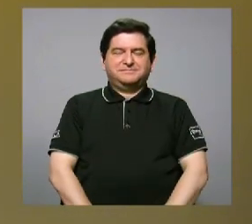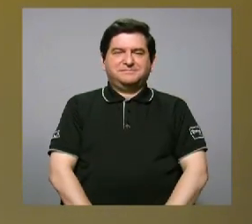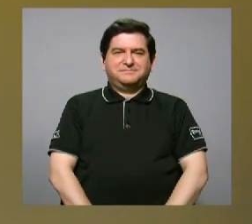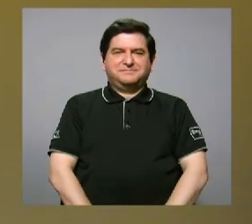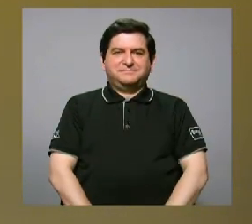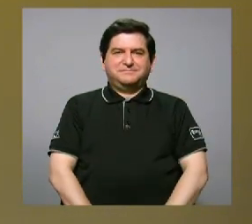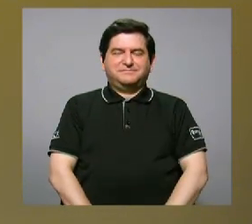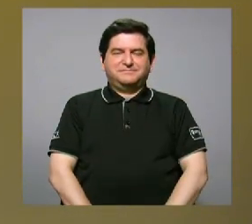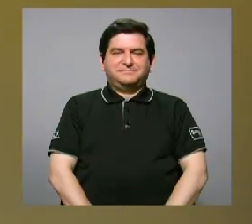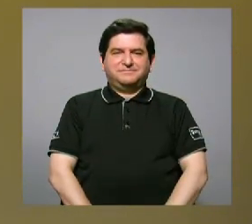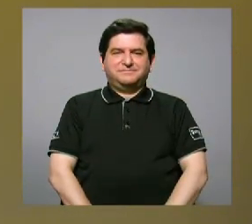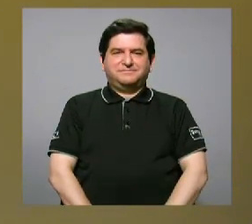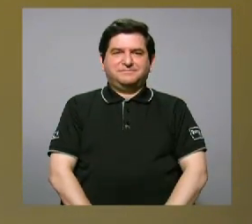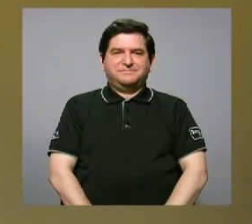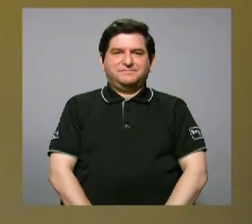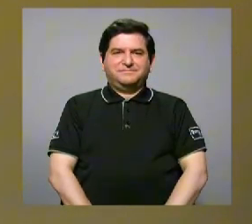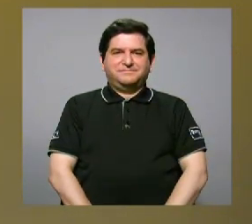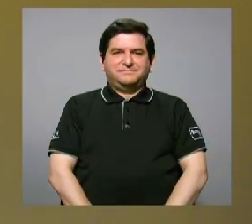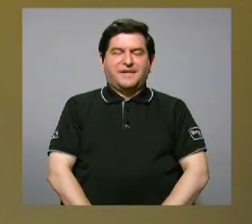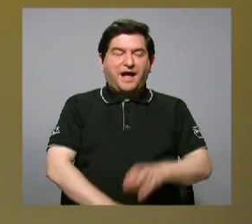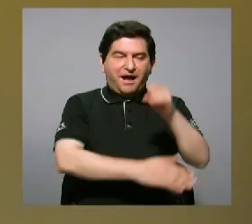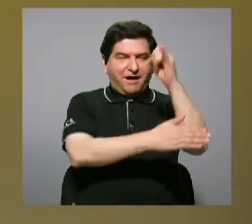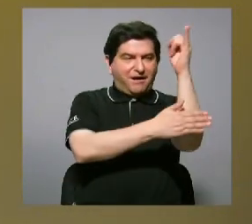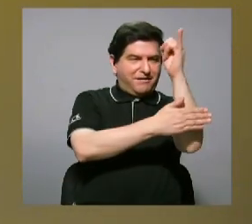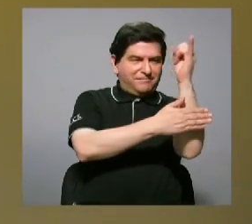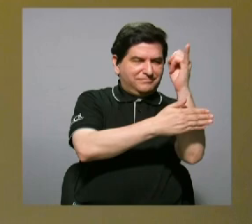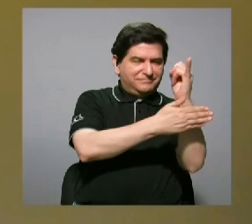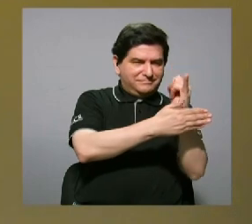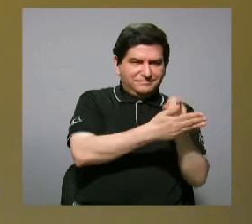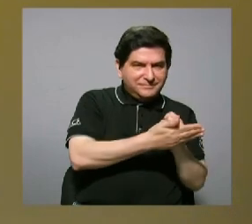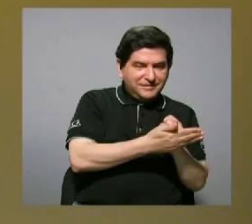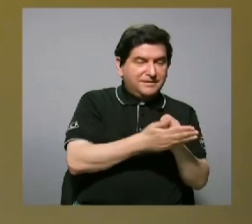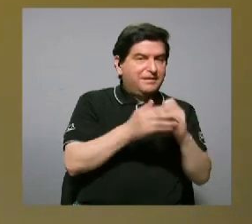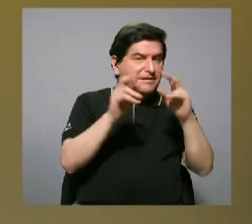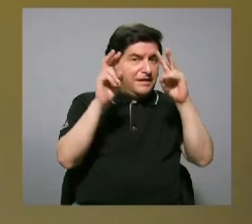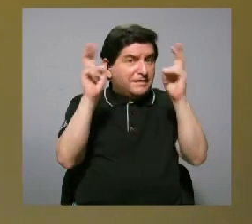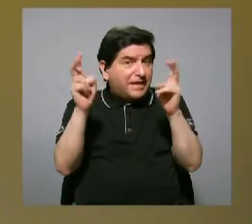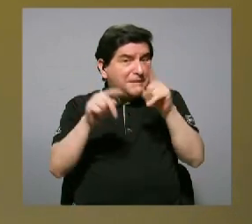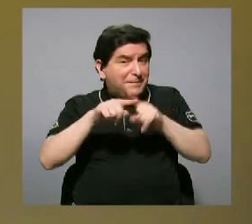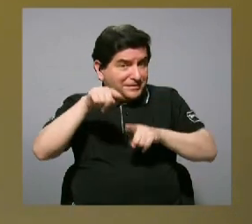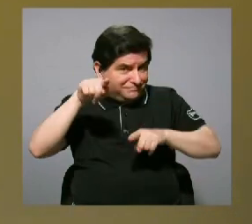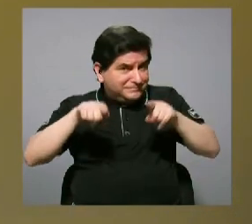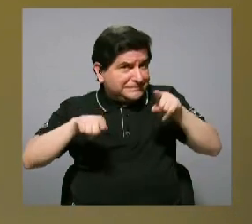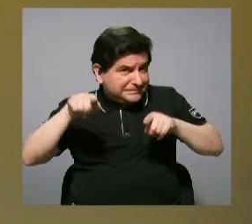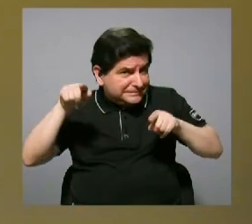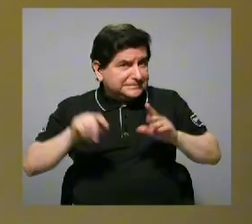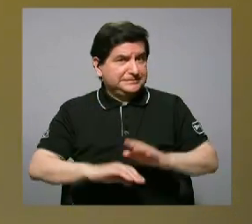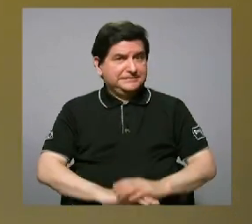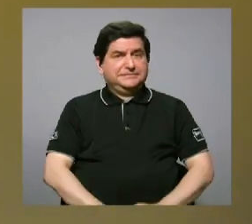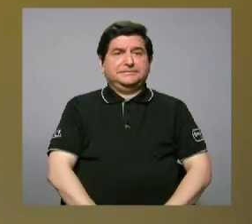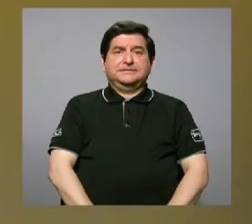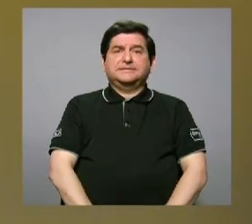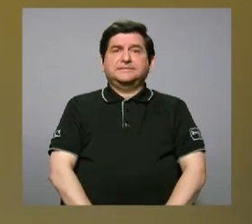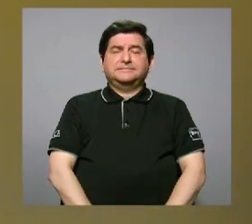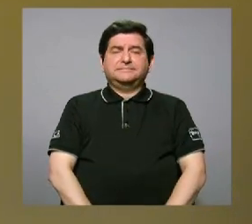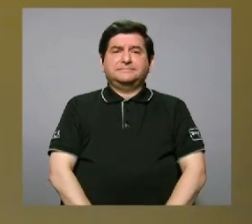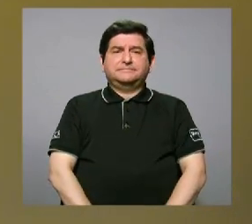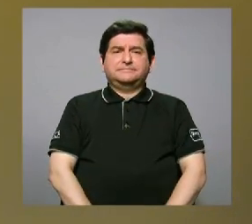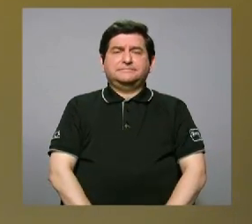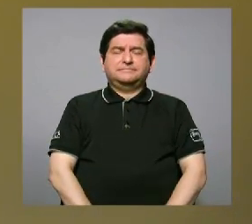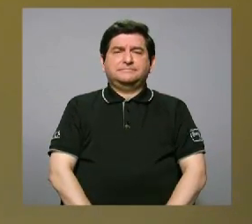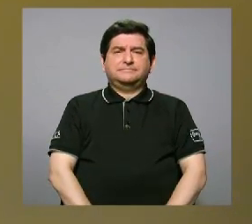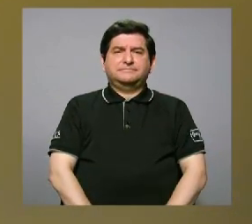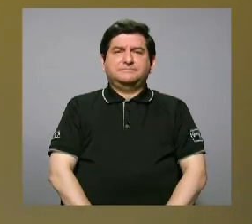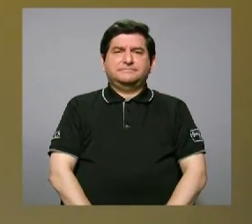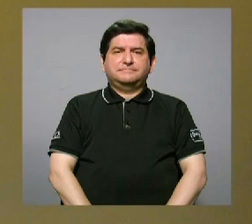y por cierto, por el diseño, ese es un tema de estadística, si no